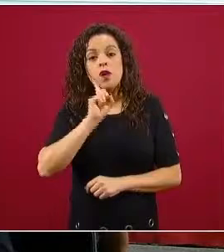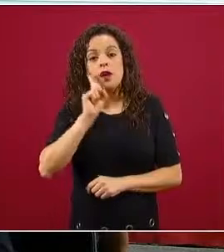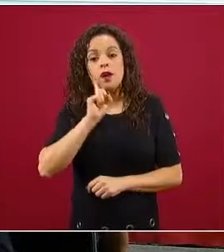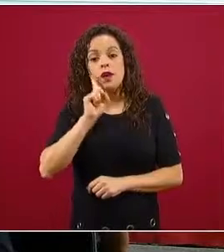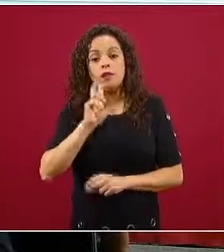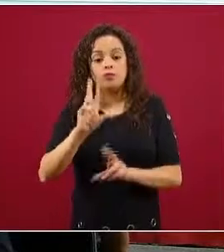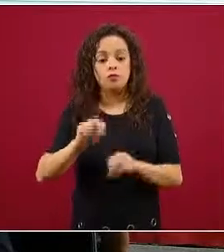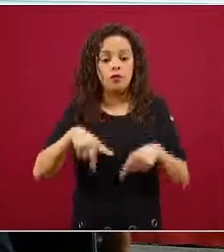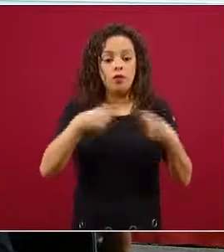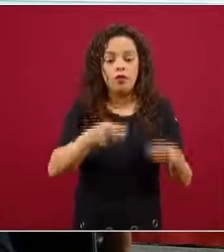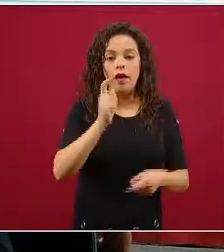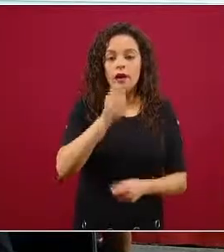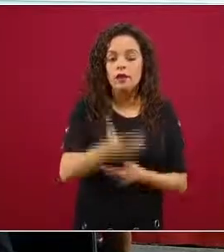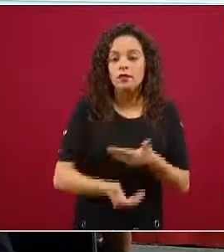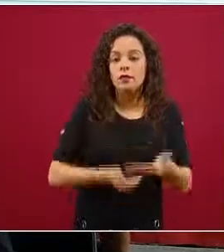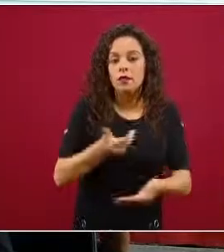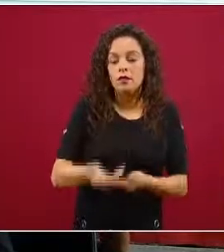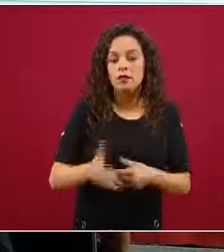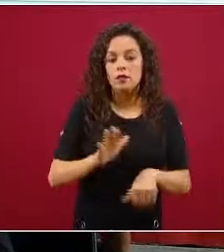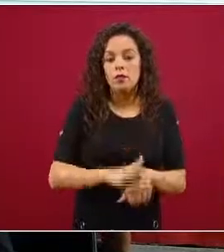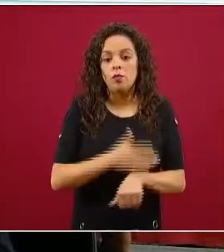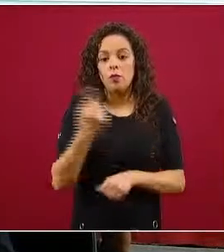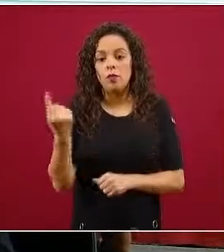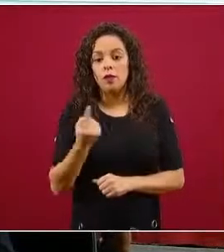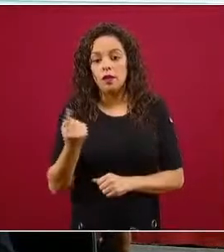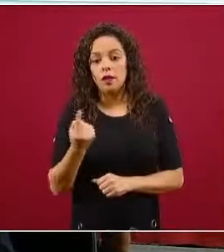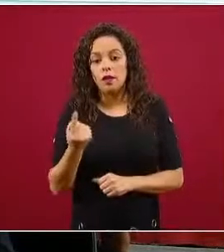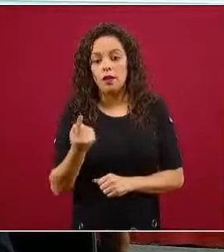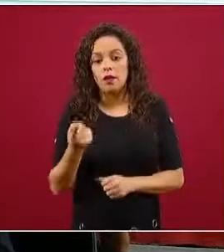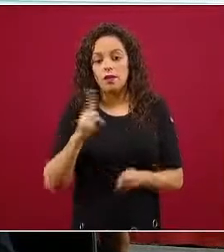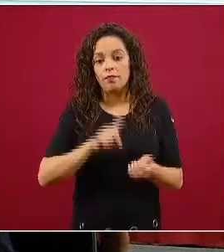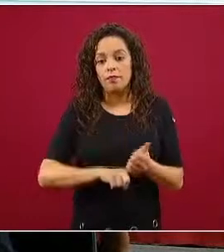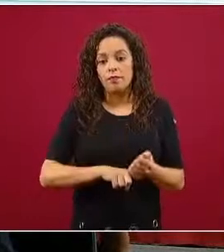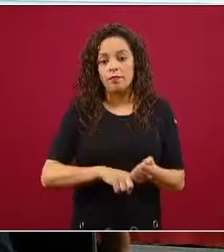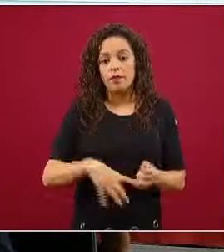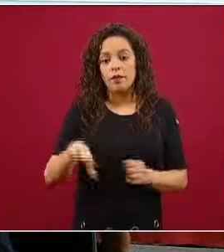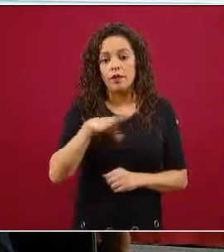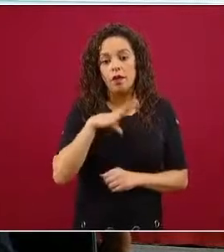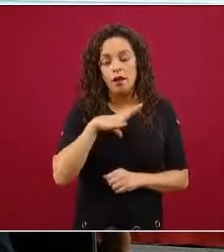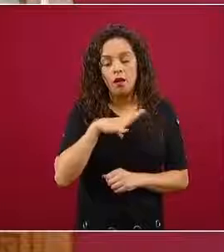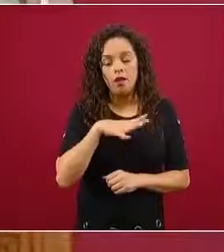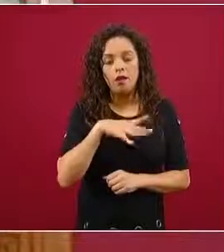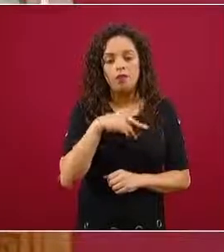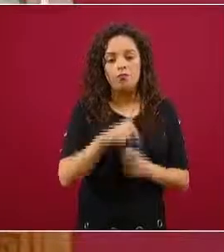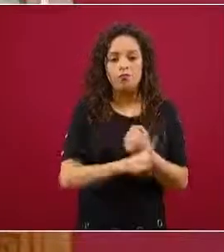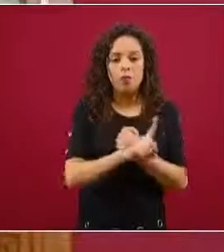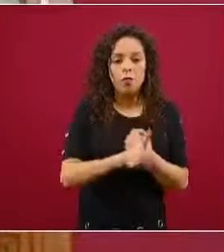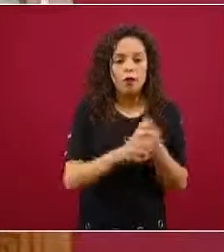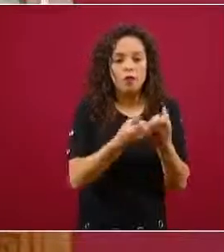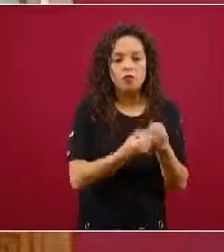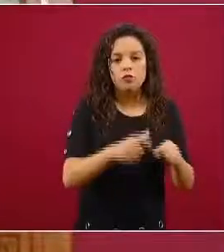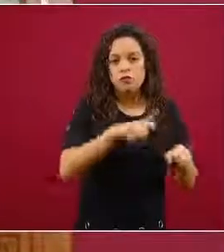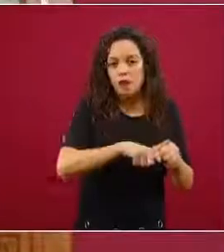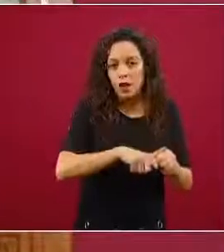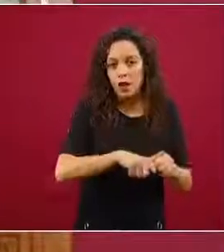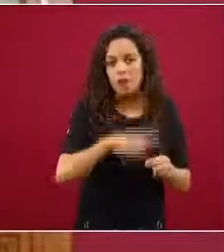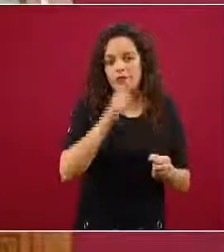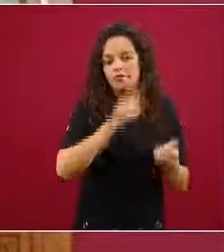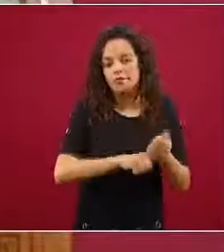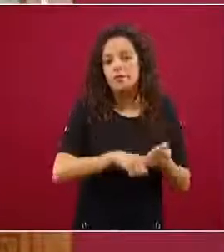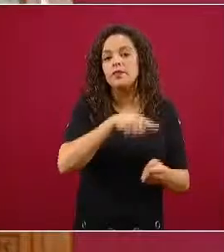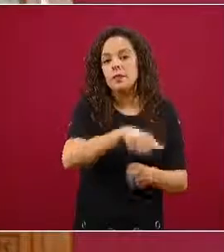servicios por su particular situación social, considerando, por ejemplo, a las mujeres indígenas,